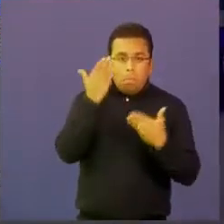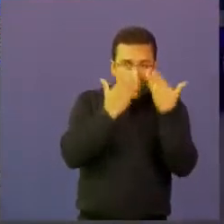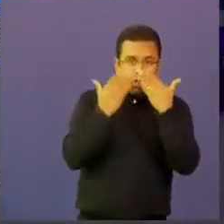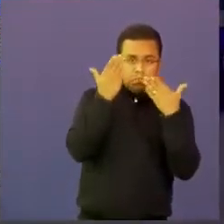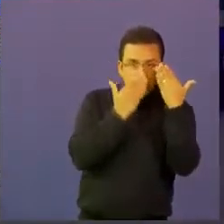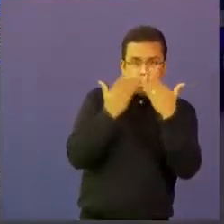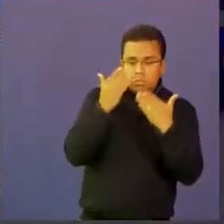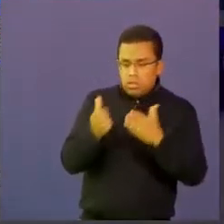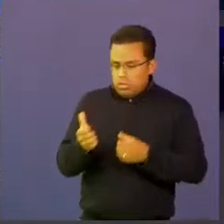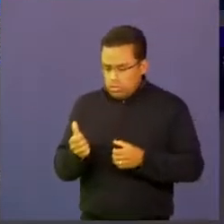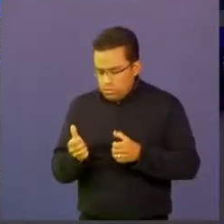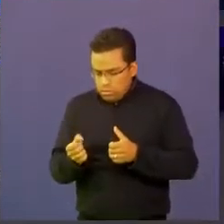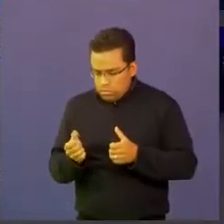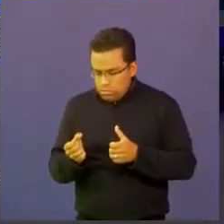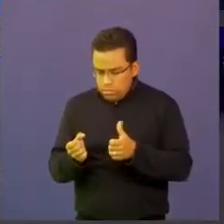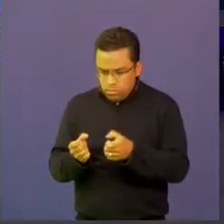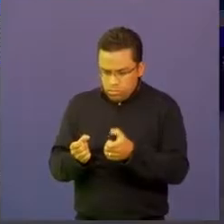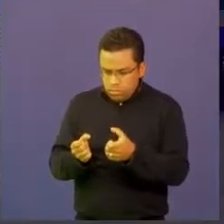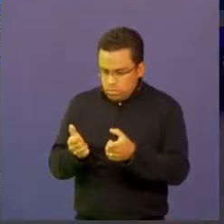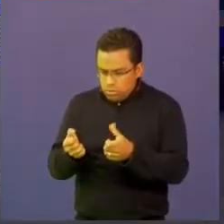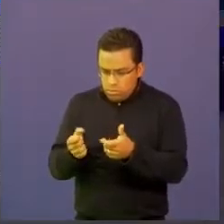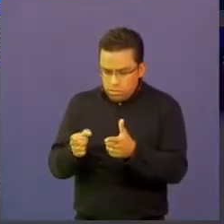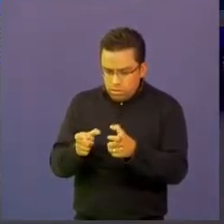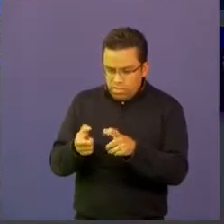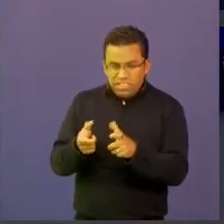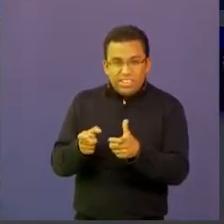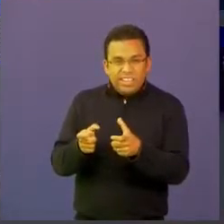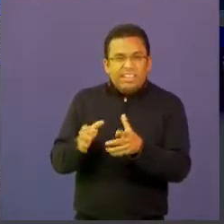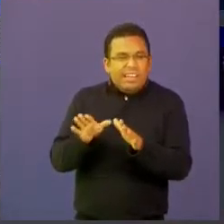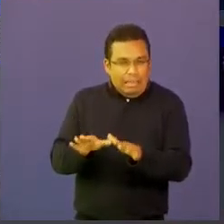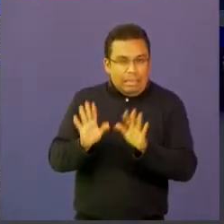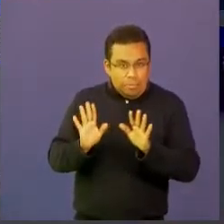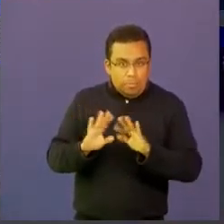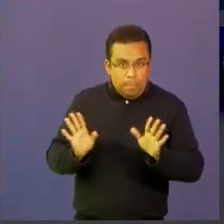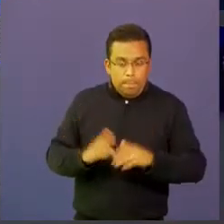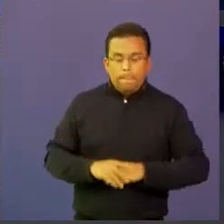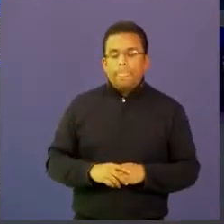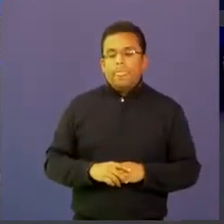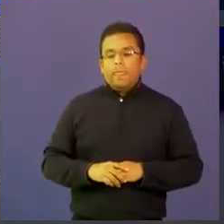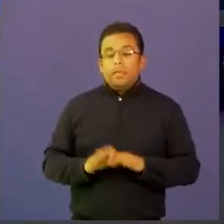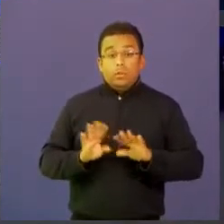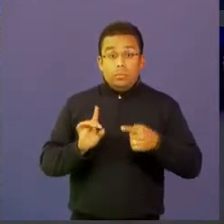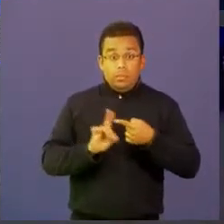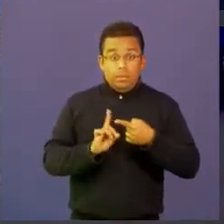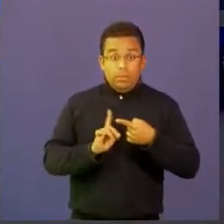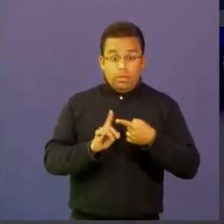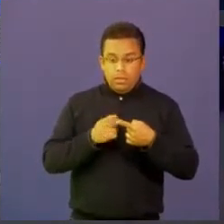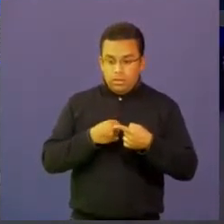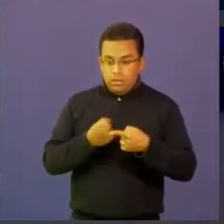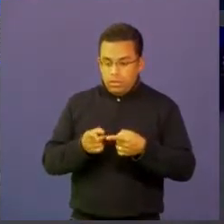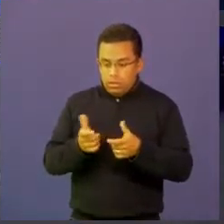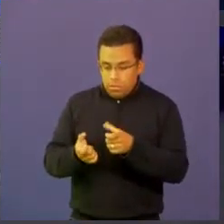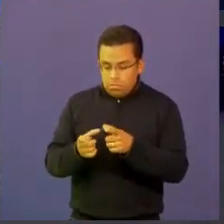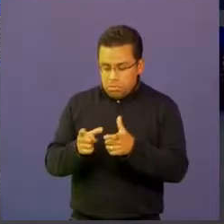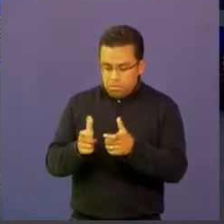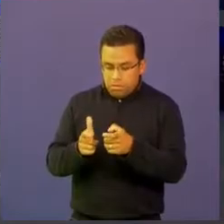los controles y eso cuando tienen esa fase de pues de primera impresión hecha